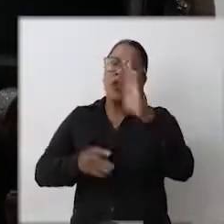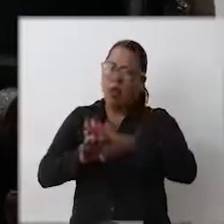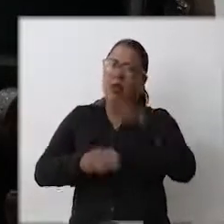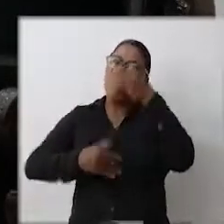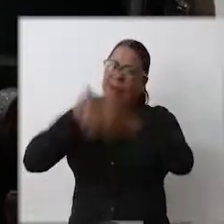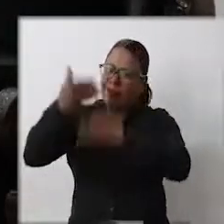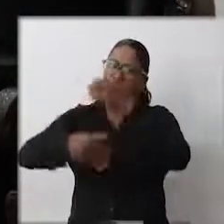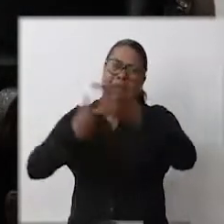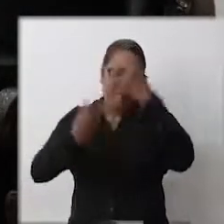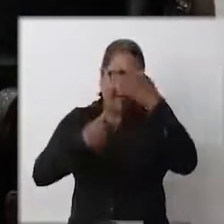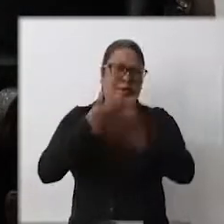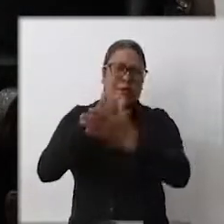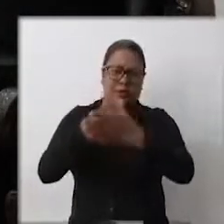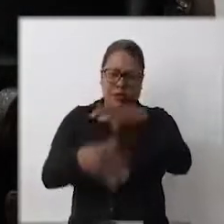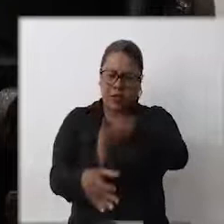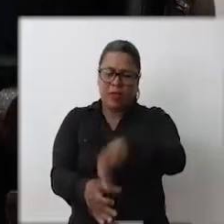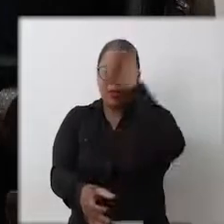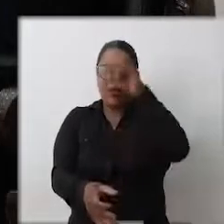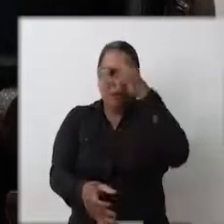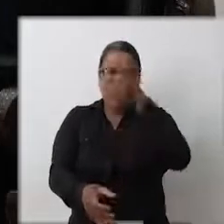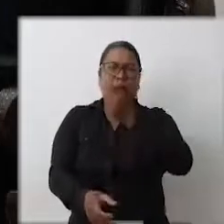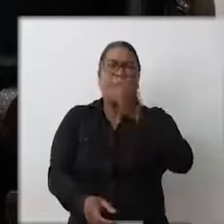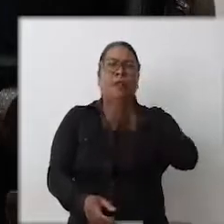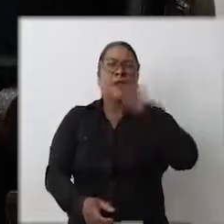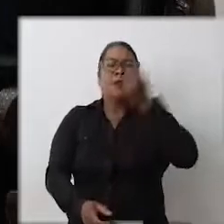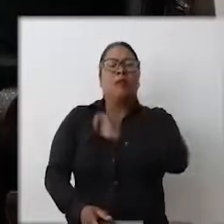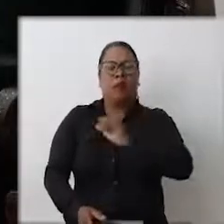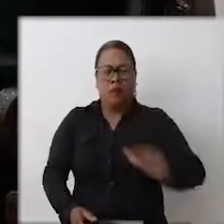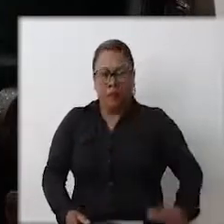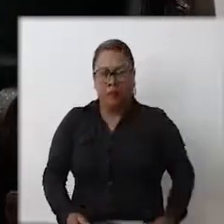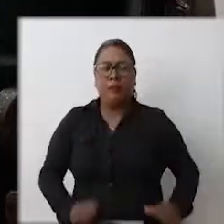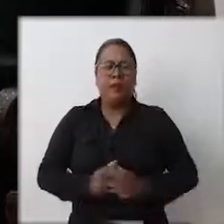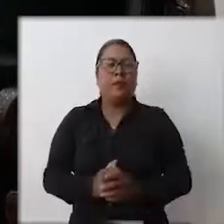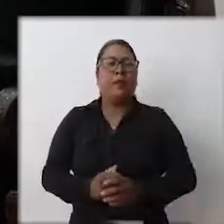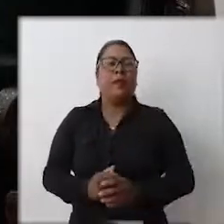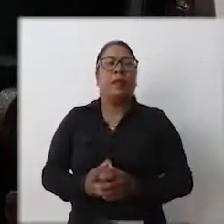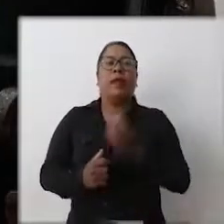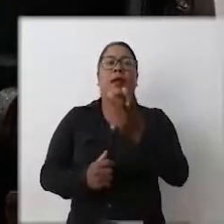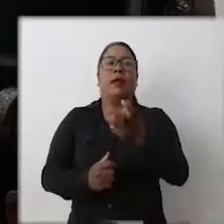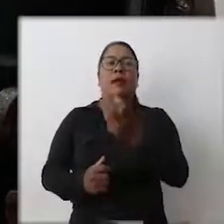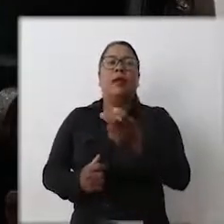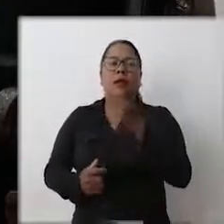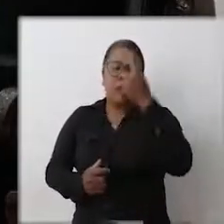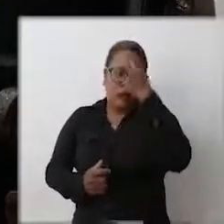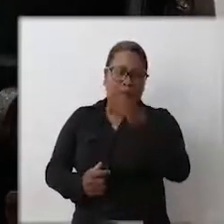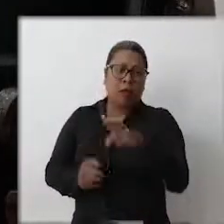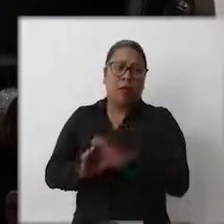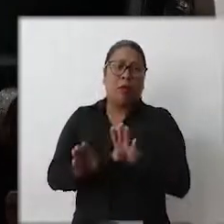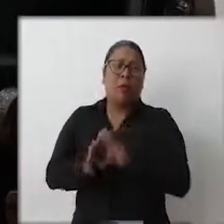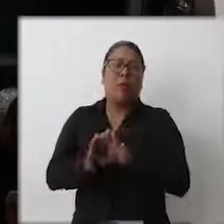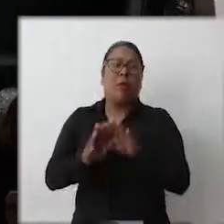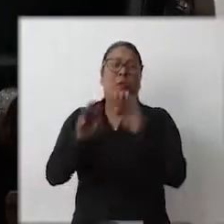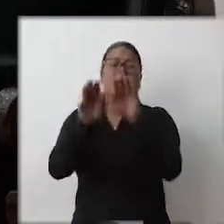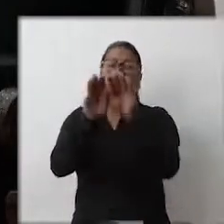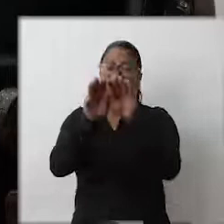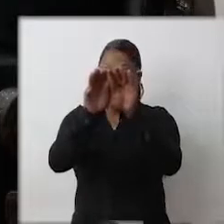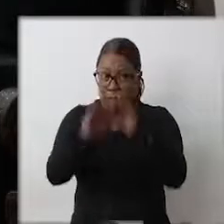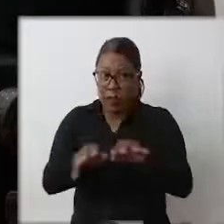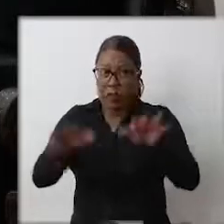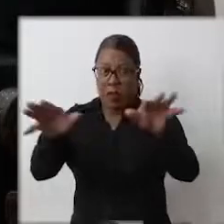y satisfacción por la transparencia con que se actuó. Así lo manifestaron la mayoría de